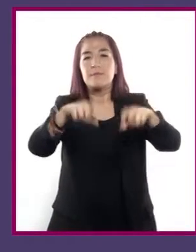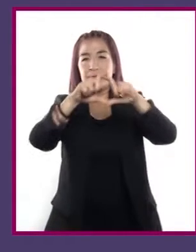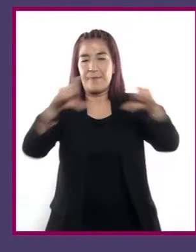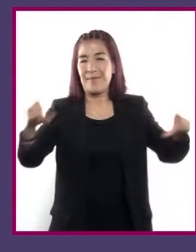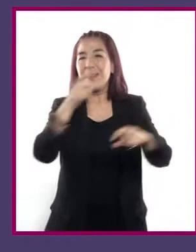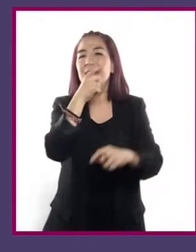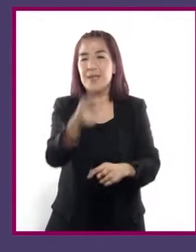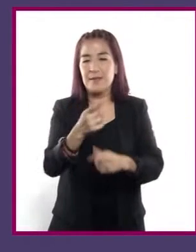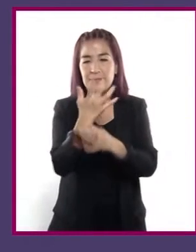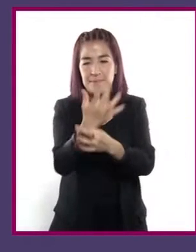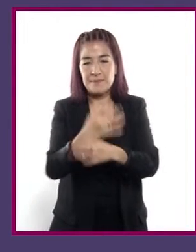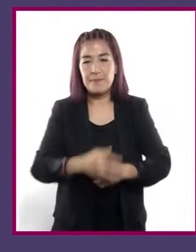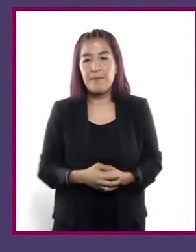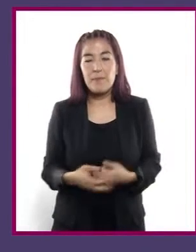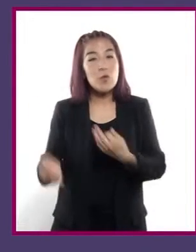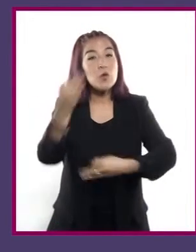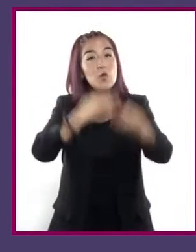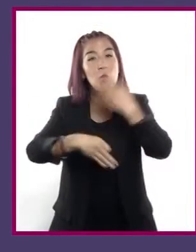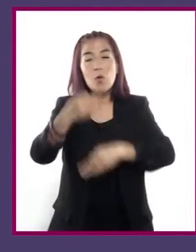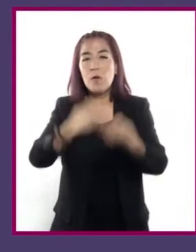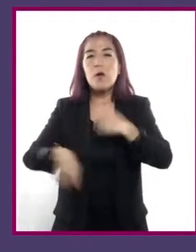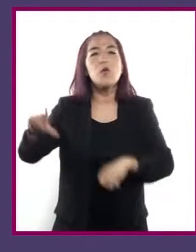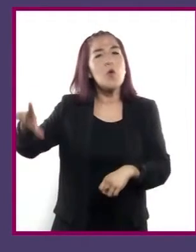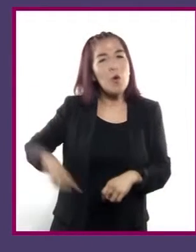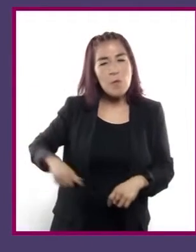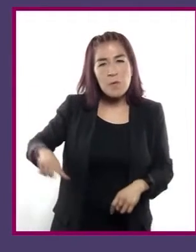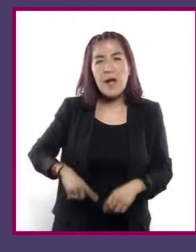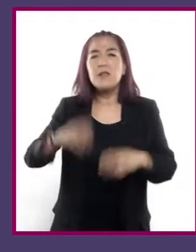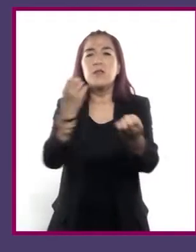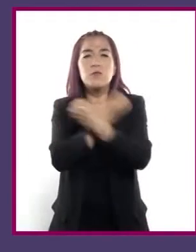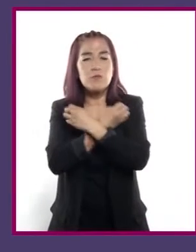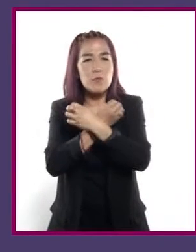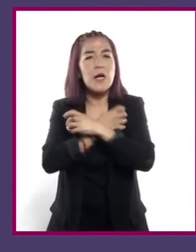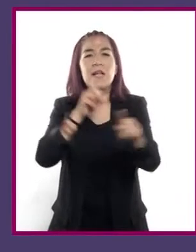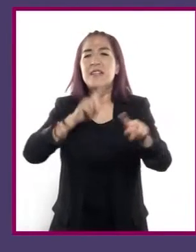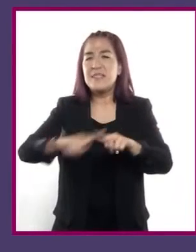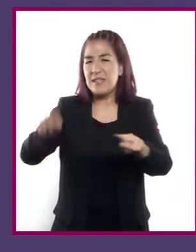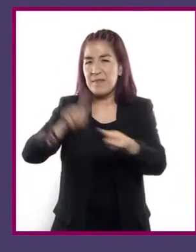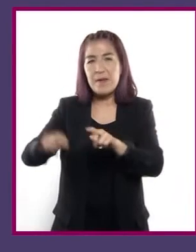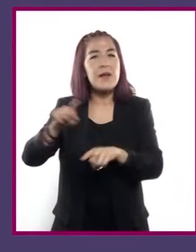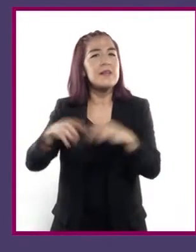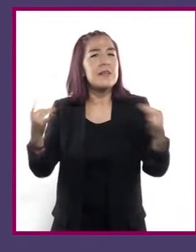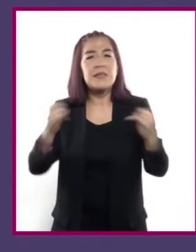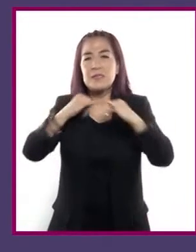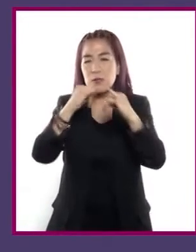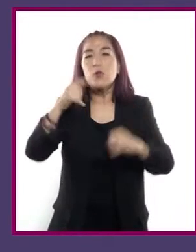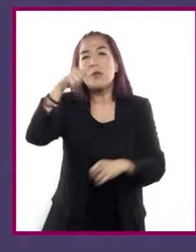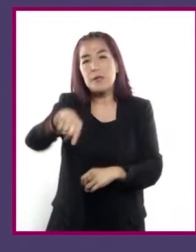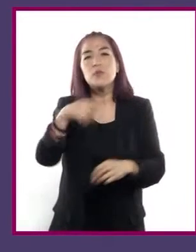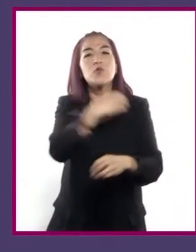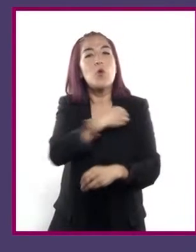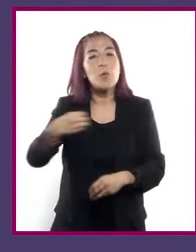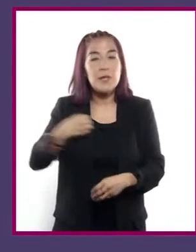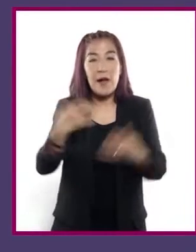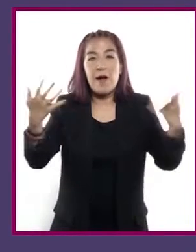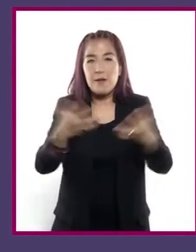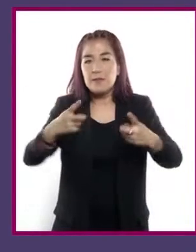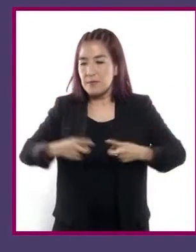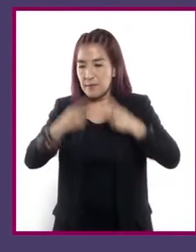indica que todas las autoridades en el ámbito de sus competencias tienen la obligación de